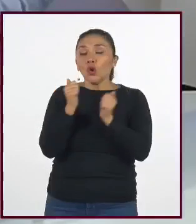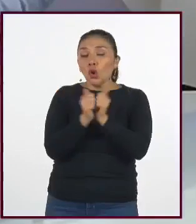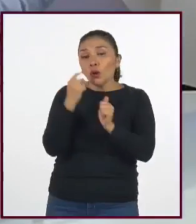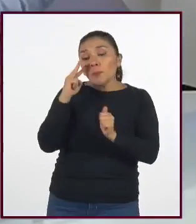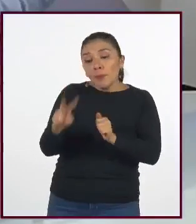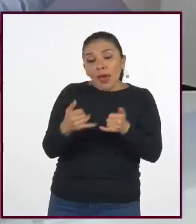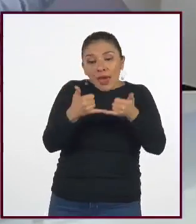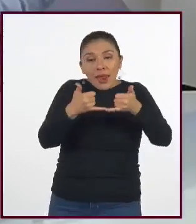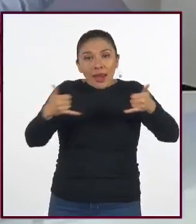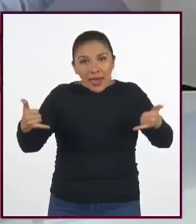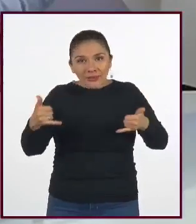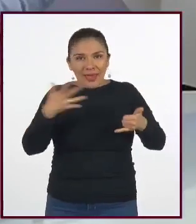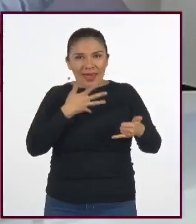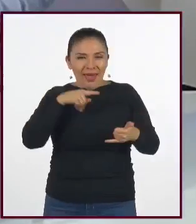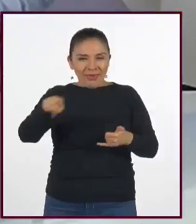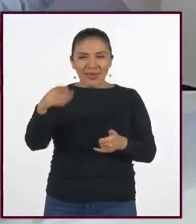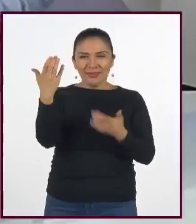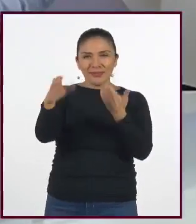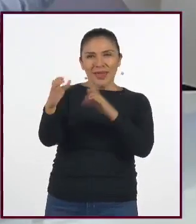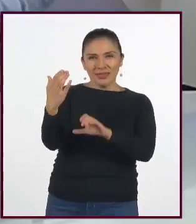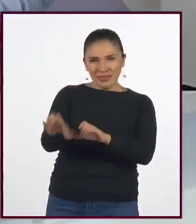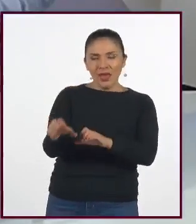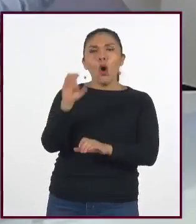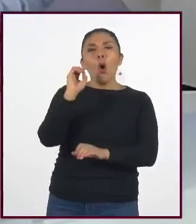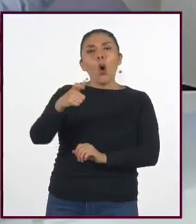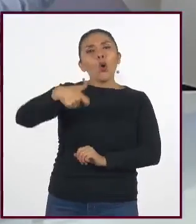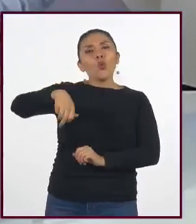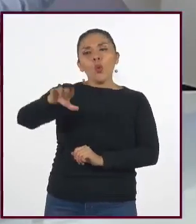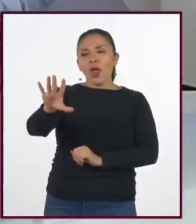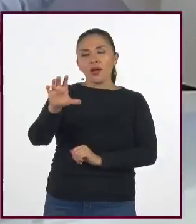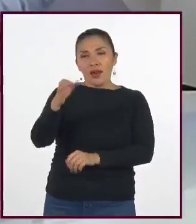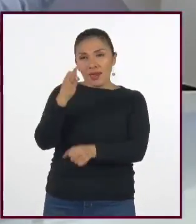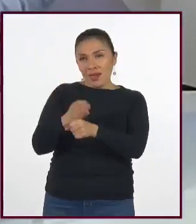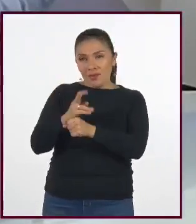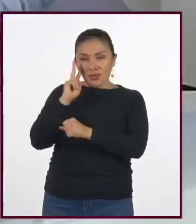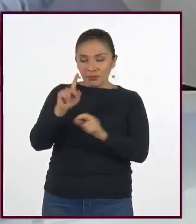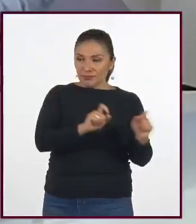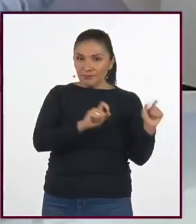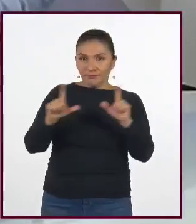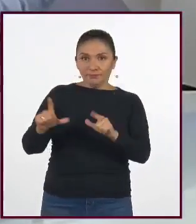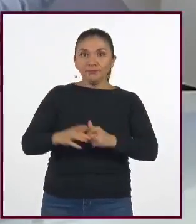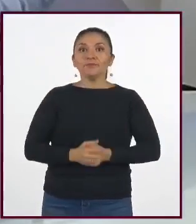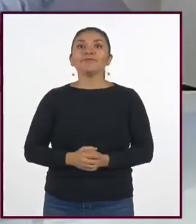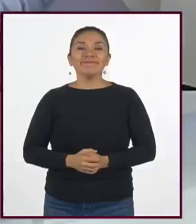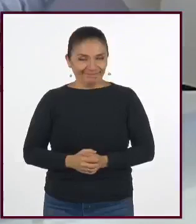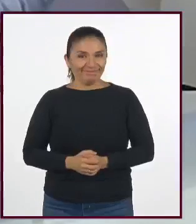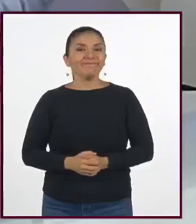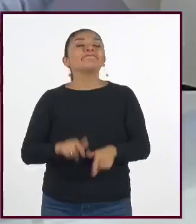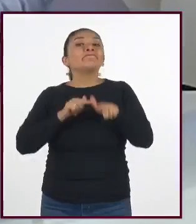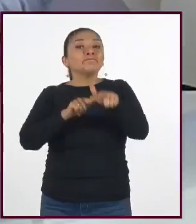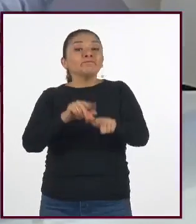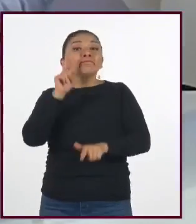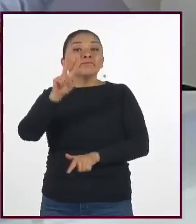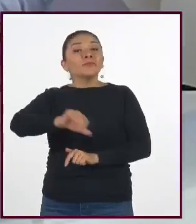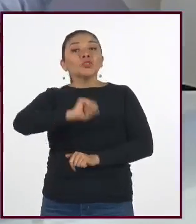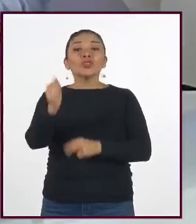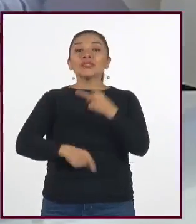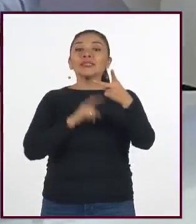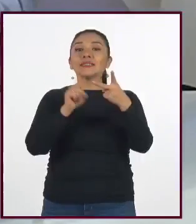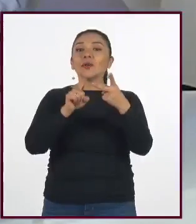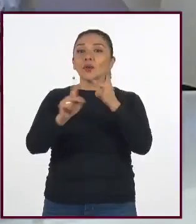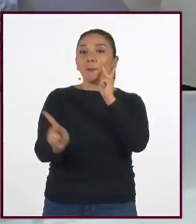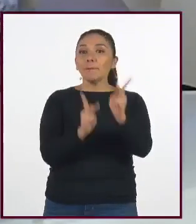compartido en el chat de comentarios o en el código QR que aparece en pantalla. Ahora sí, doctora, veamos la segunda pregunta